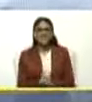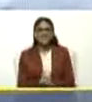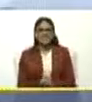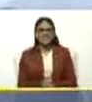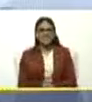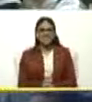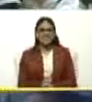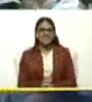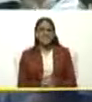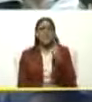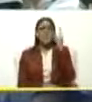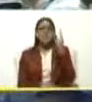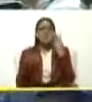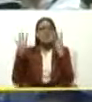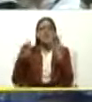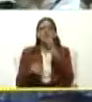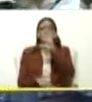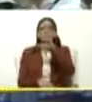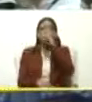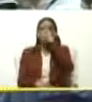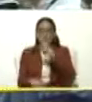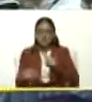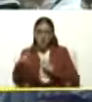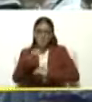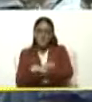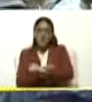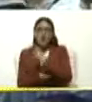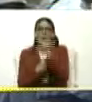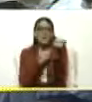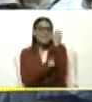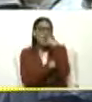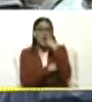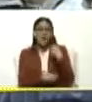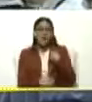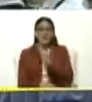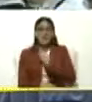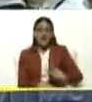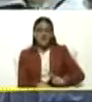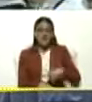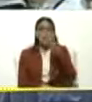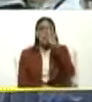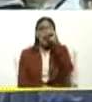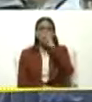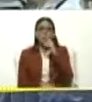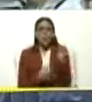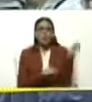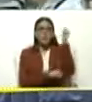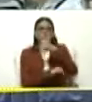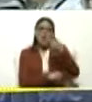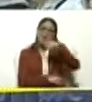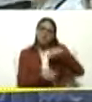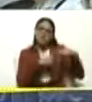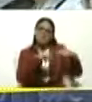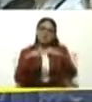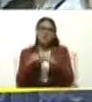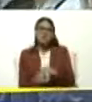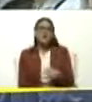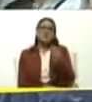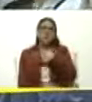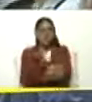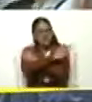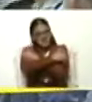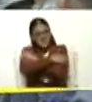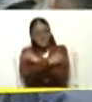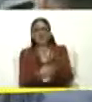año? 1958. Me llevas 4 años. Pero estamos en la misma sintonía. Así es, bueno. Dios me lo